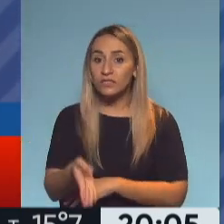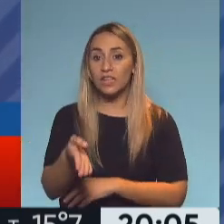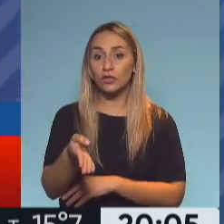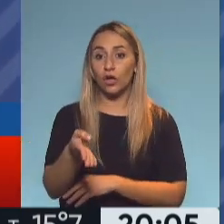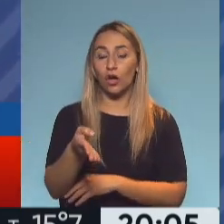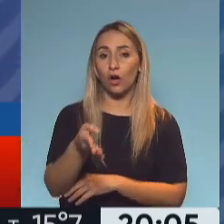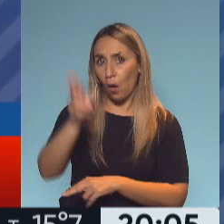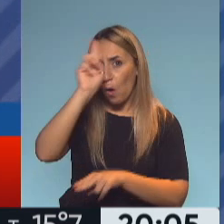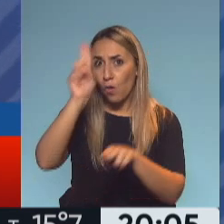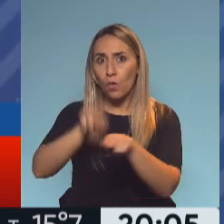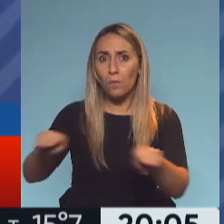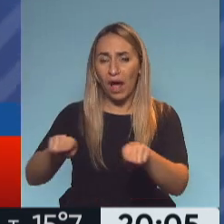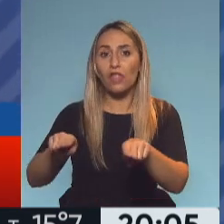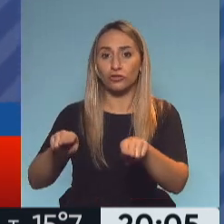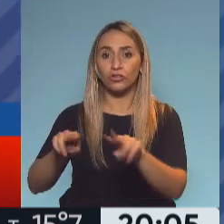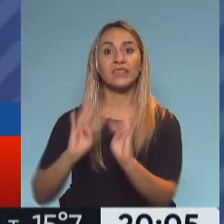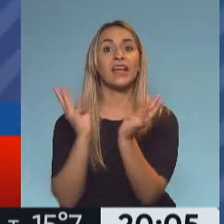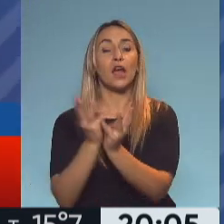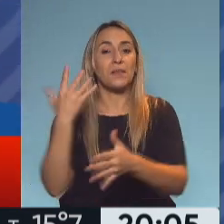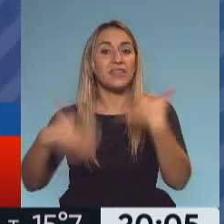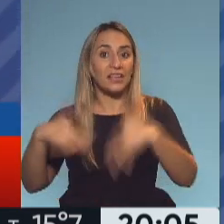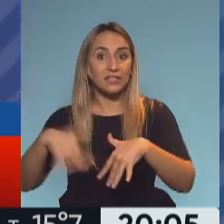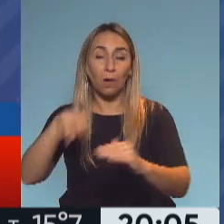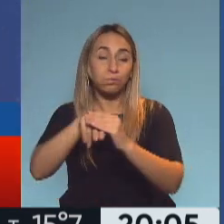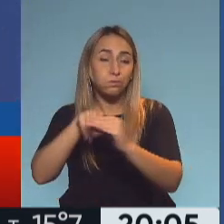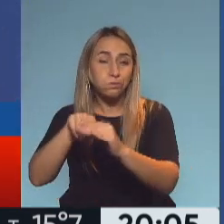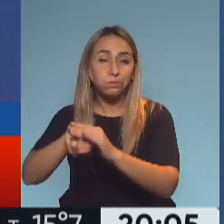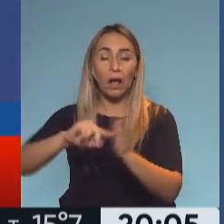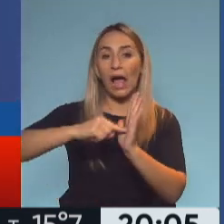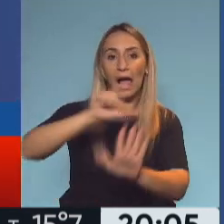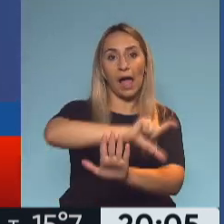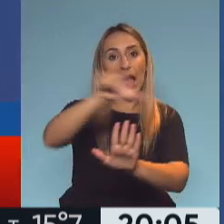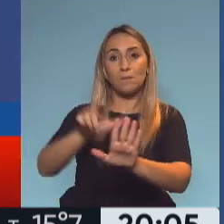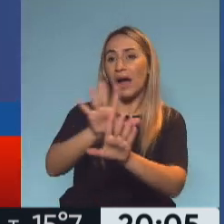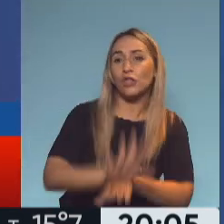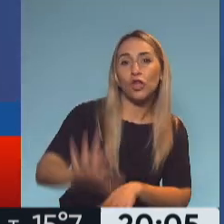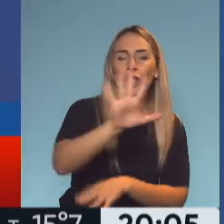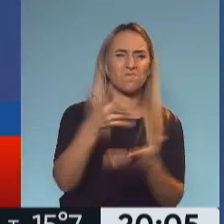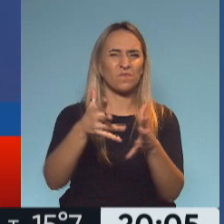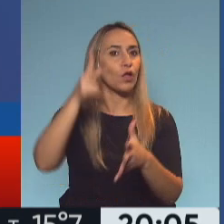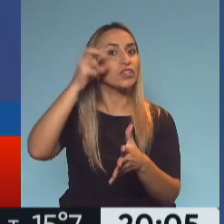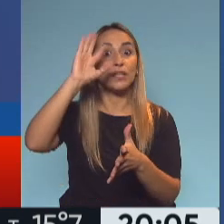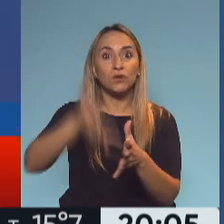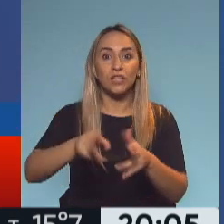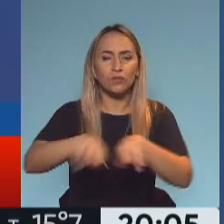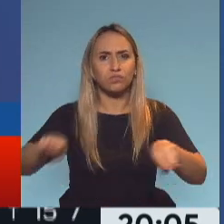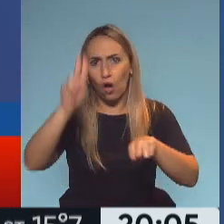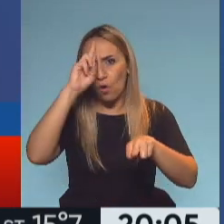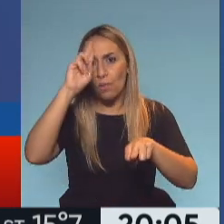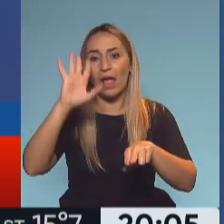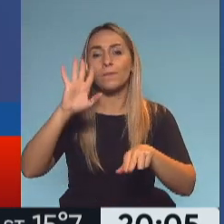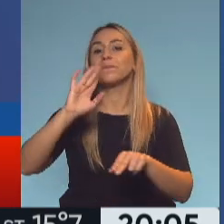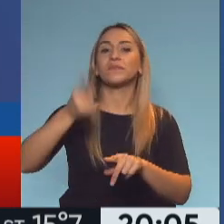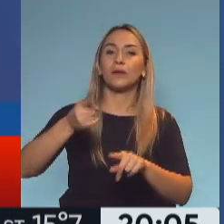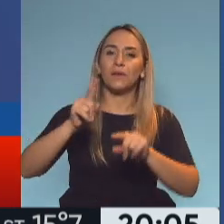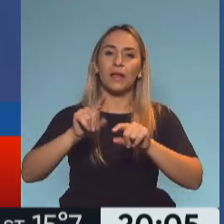83,5% de ocupación de las camas de terapia intensiva. En todo el AMBA, cerca del 80%. Y en el primer cordón del conurbano, incluso cerca